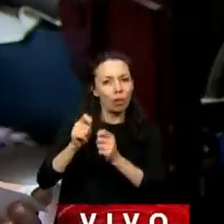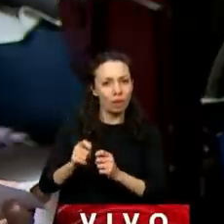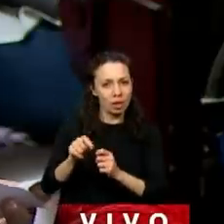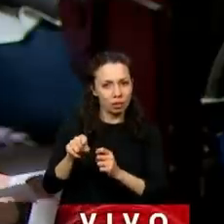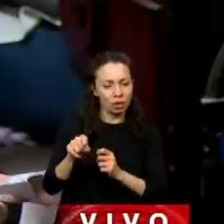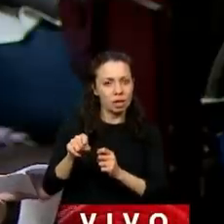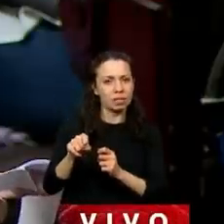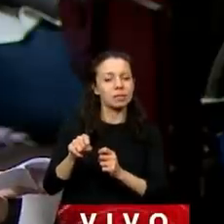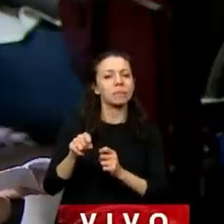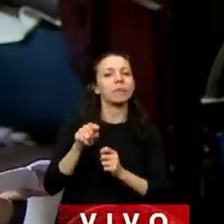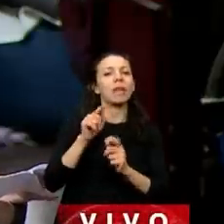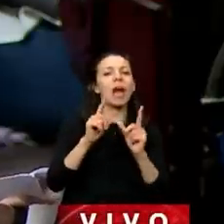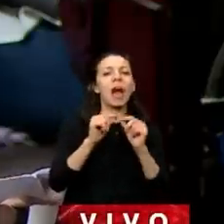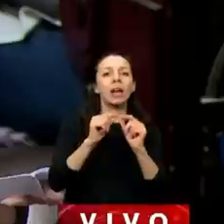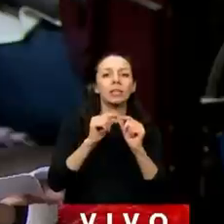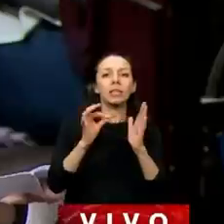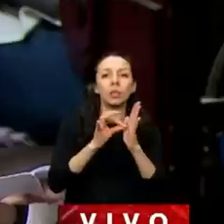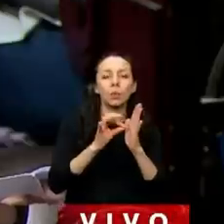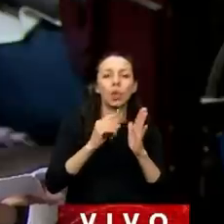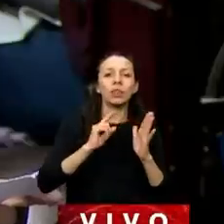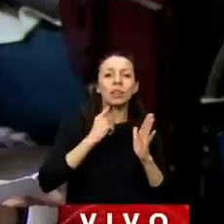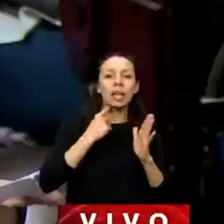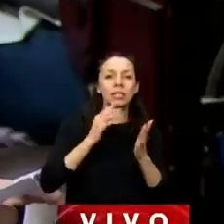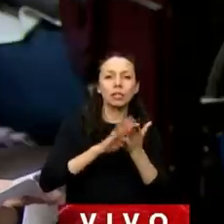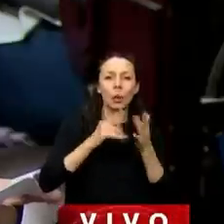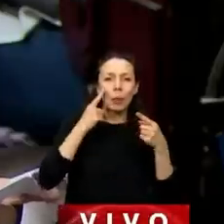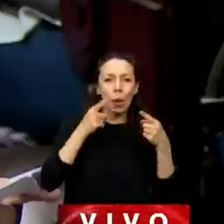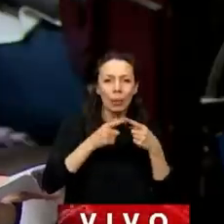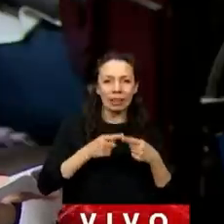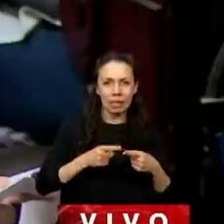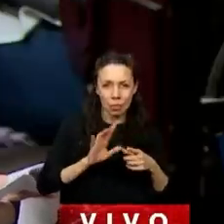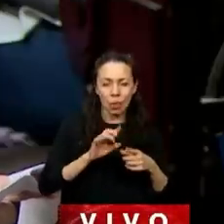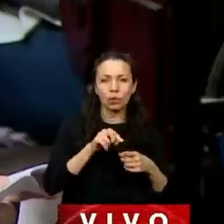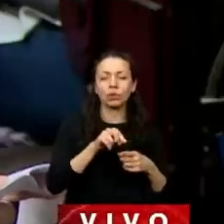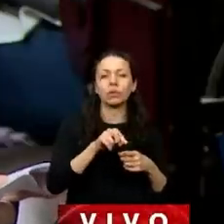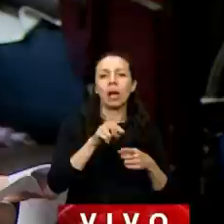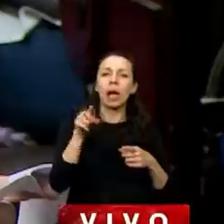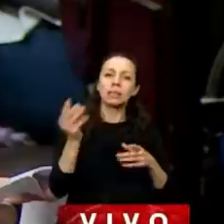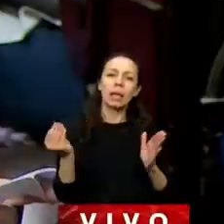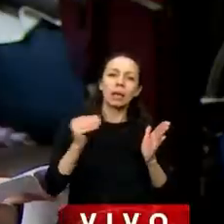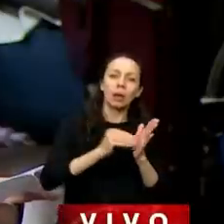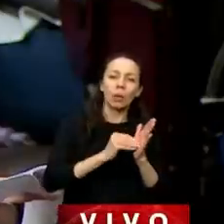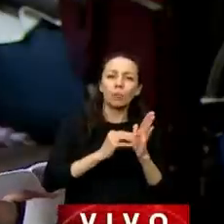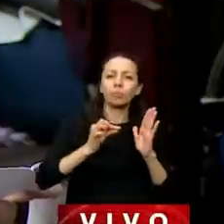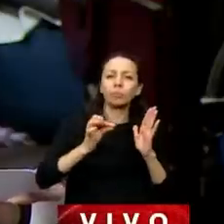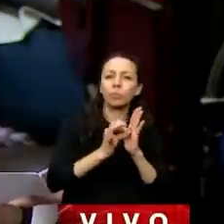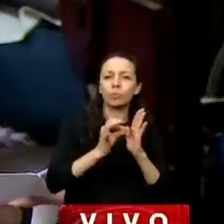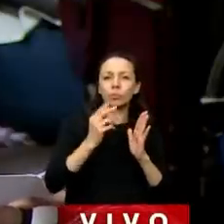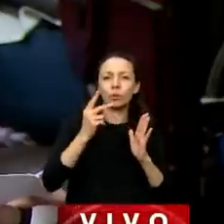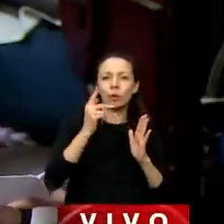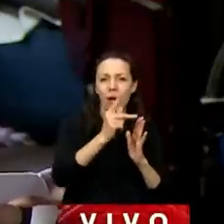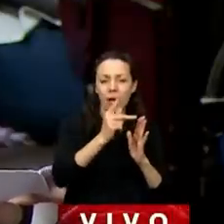modificaciones. El artículo 13 de objetivos, se incorpora el inciso K.